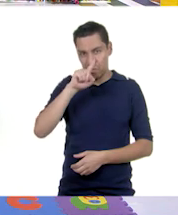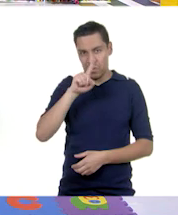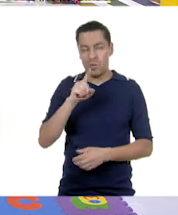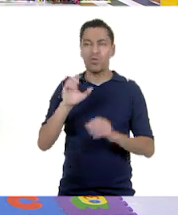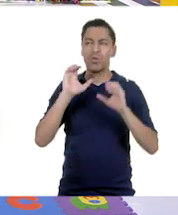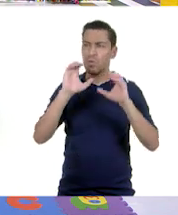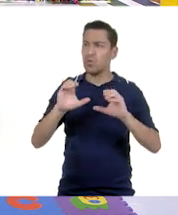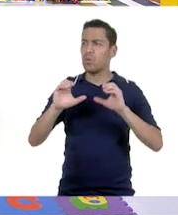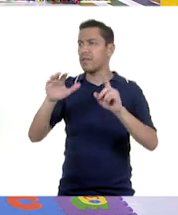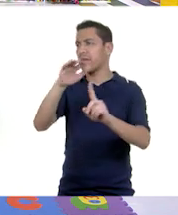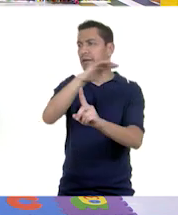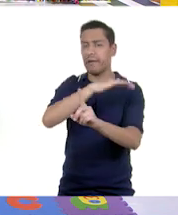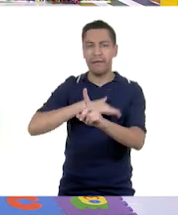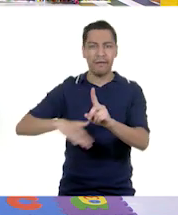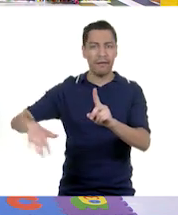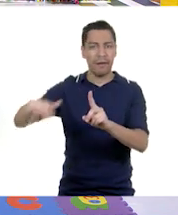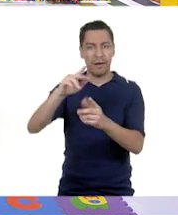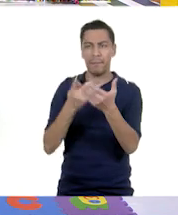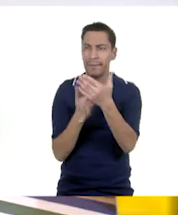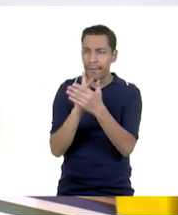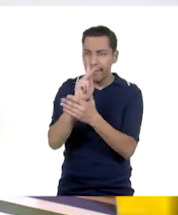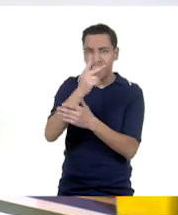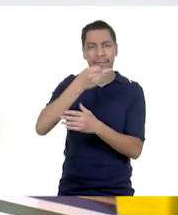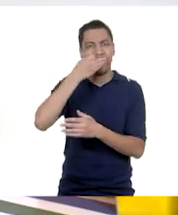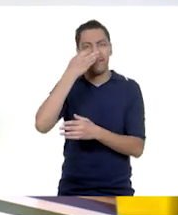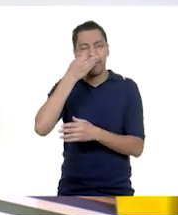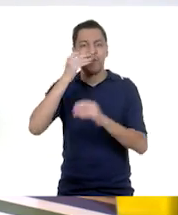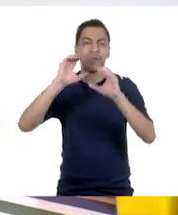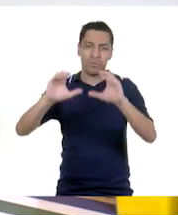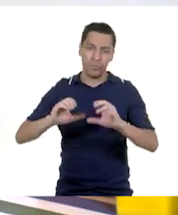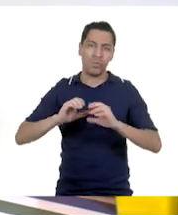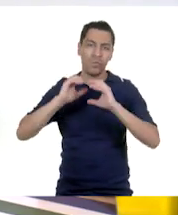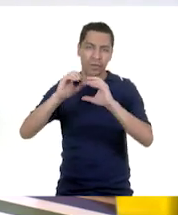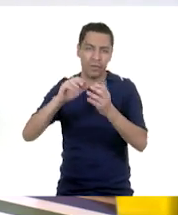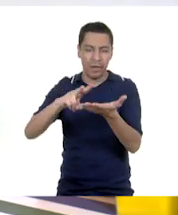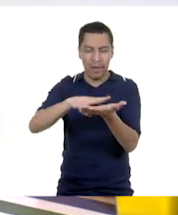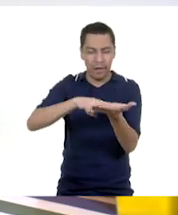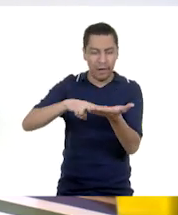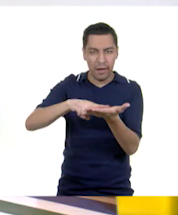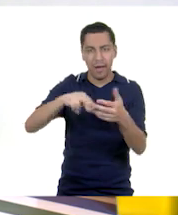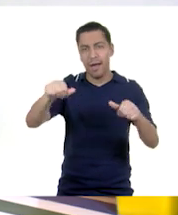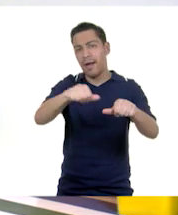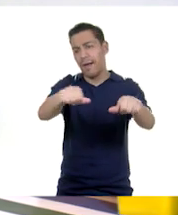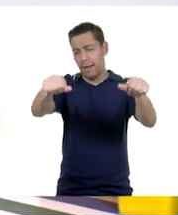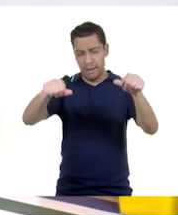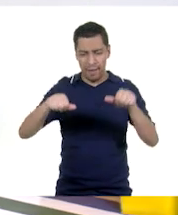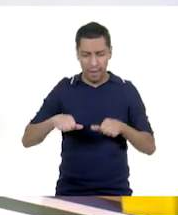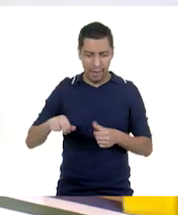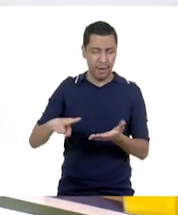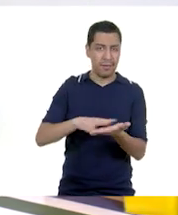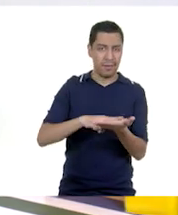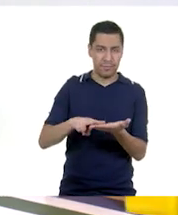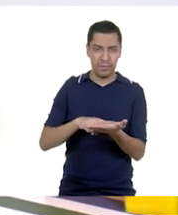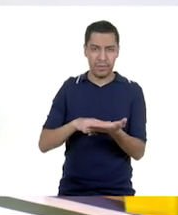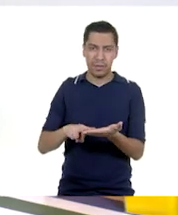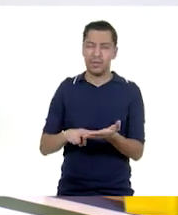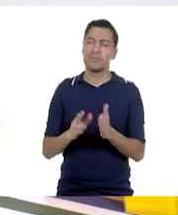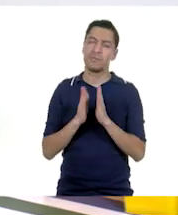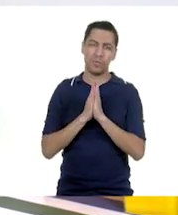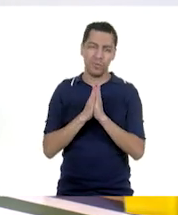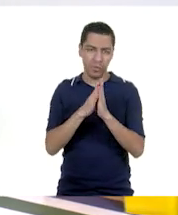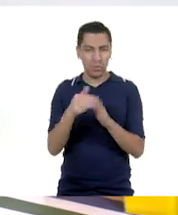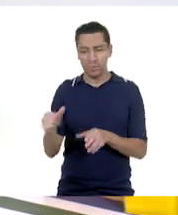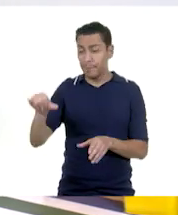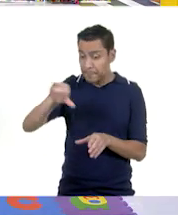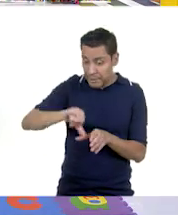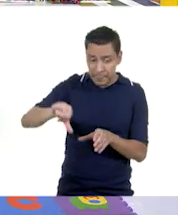cuidemos nuestro entorno y a todas nuestras plantas. Así es, eso es muy importante en nuestras áreas verdes y en su casa probablemente tengan alguna. Váyanla cuidando y regando,